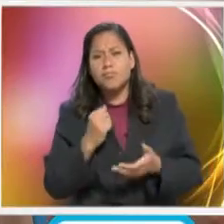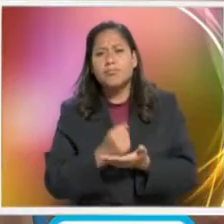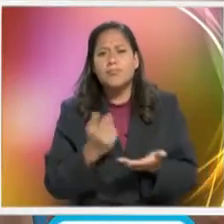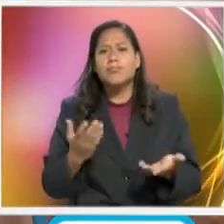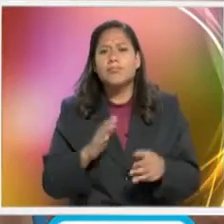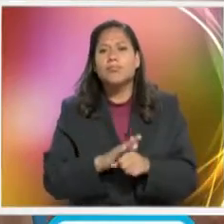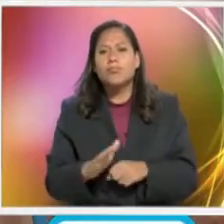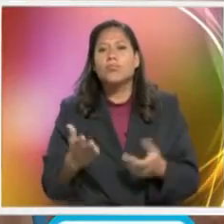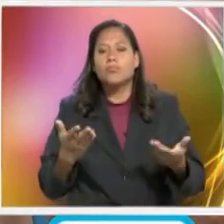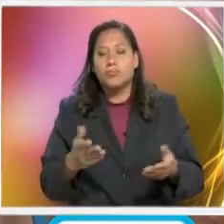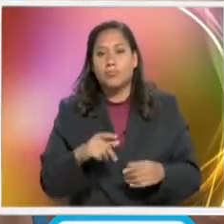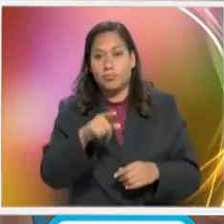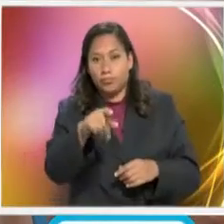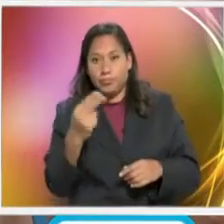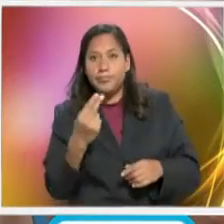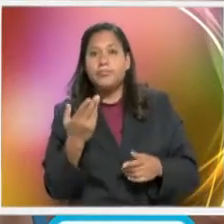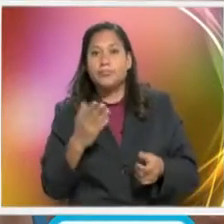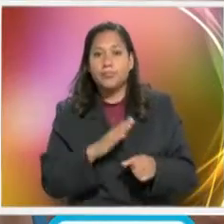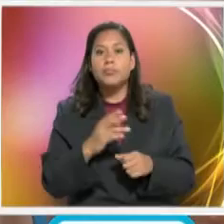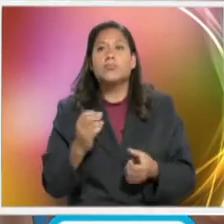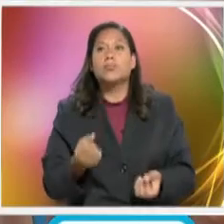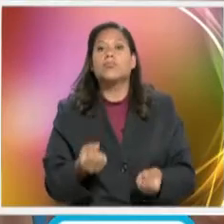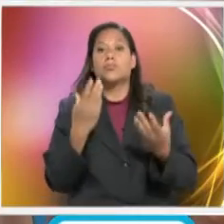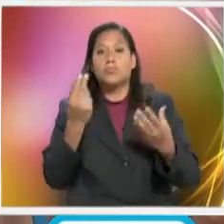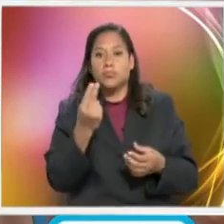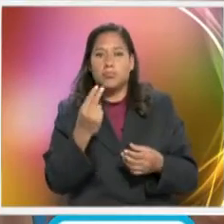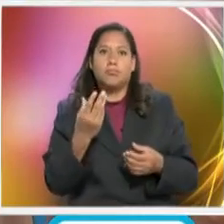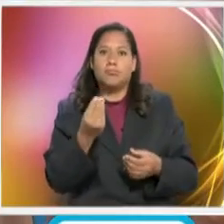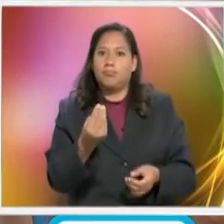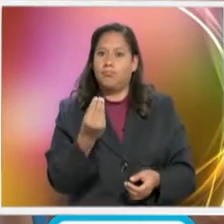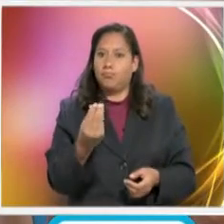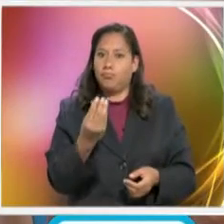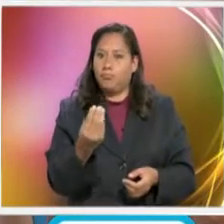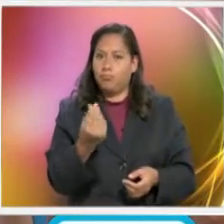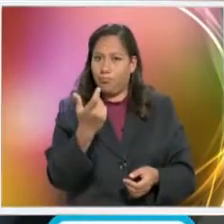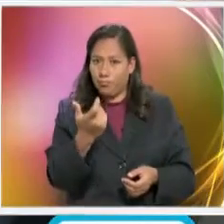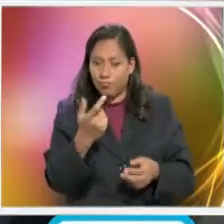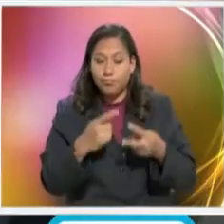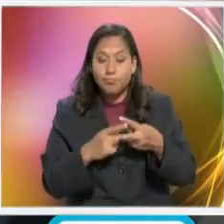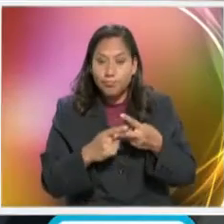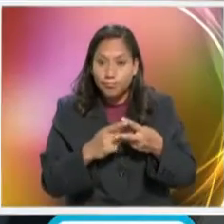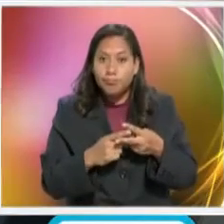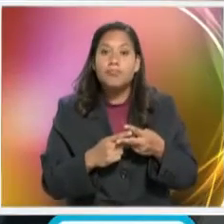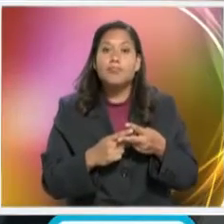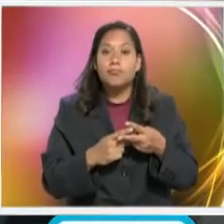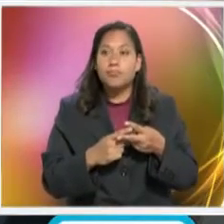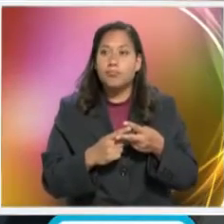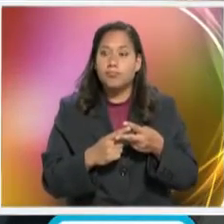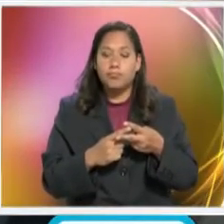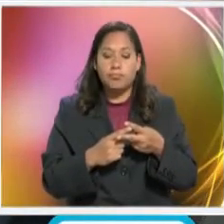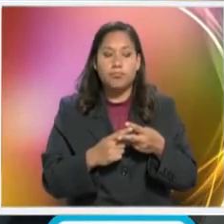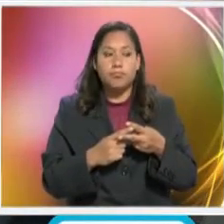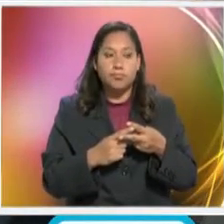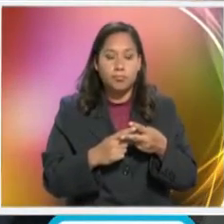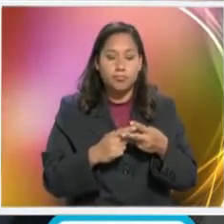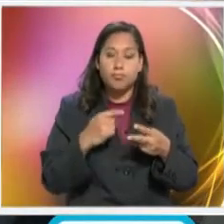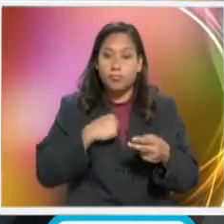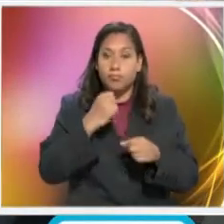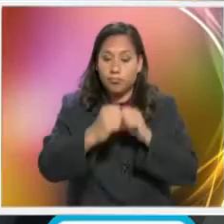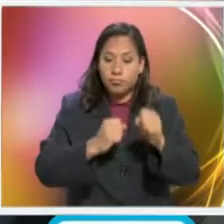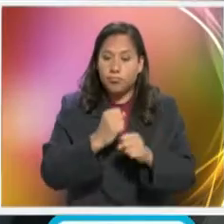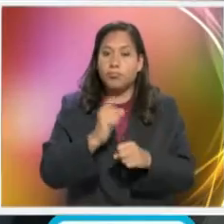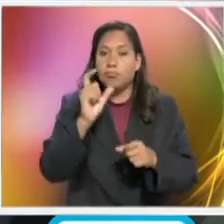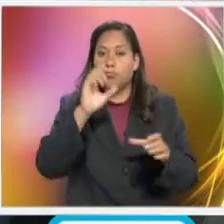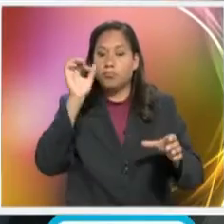Entonces, Ser tu ¿cuánto propio necesitas? jefe. Claro, pero ¿cuánto necesitas? Mucho dinero. Entonces, dividirlo, ¿no? Entre los años que lo vas a